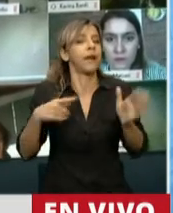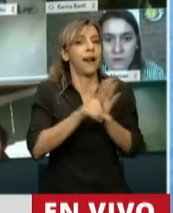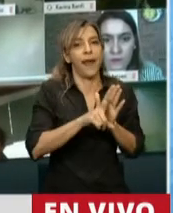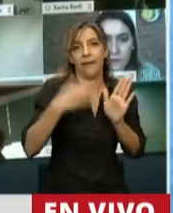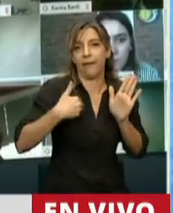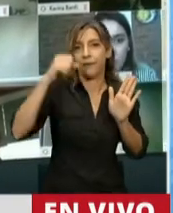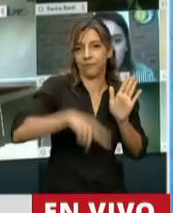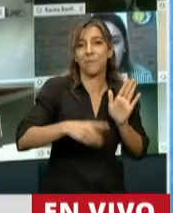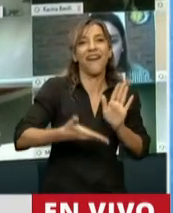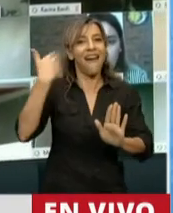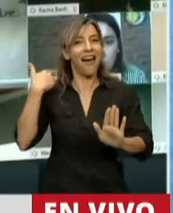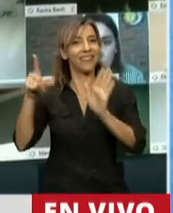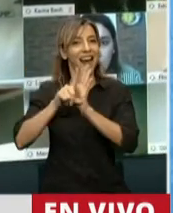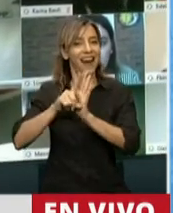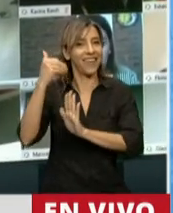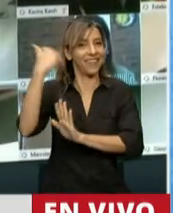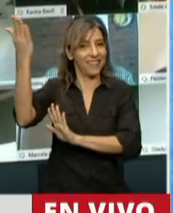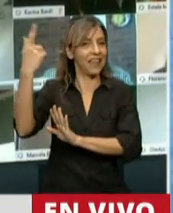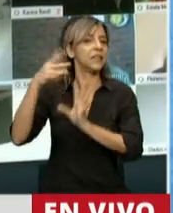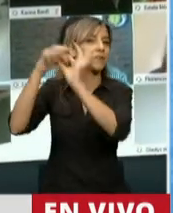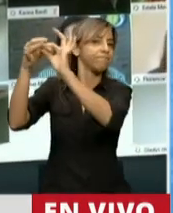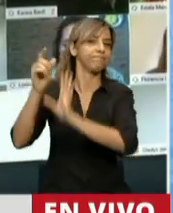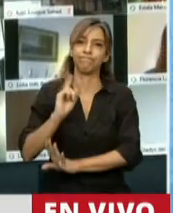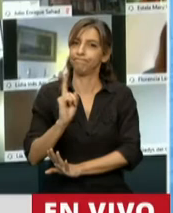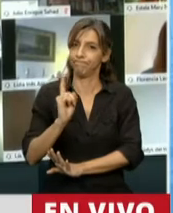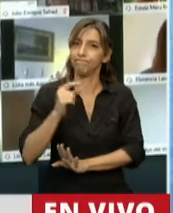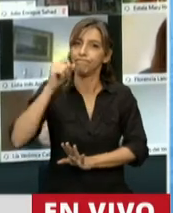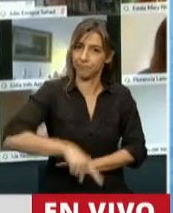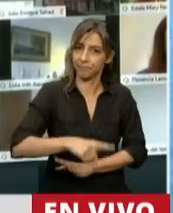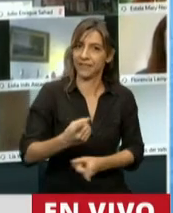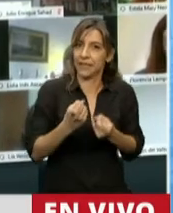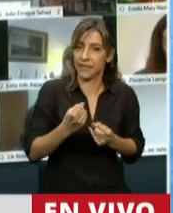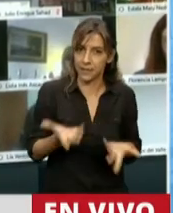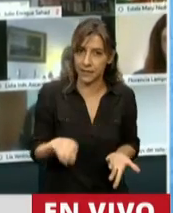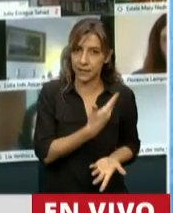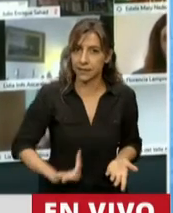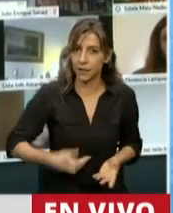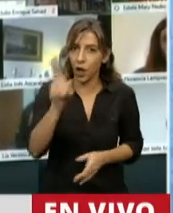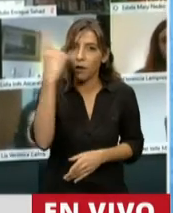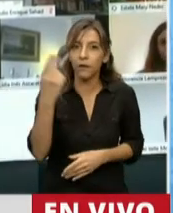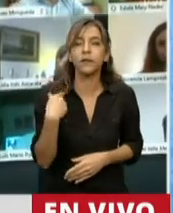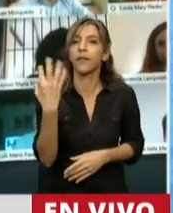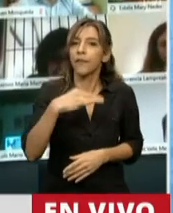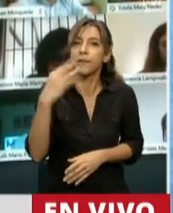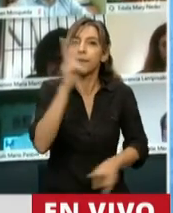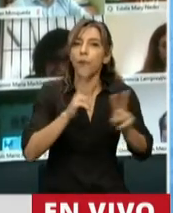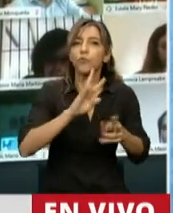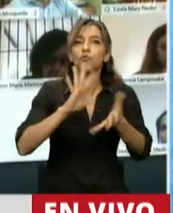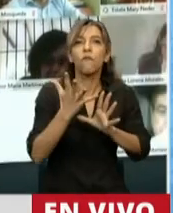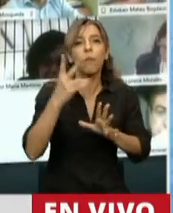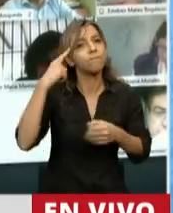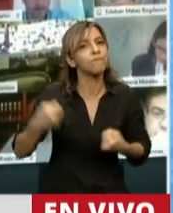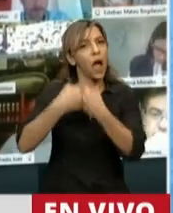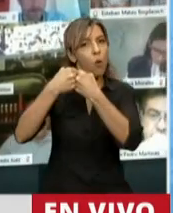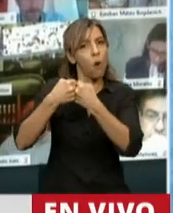ver con el principio de sostenibilidad, que es expresión de la responsabilidad del Gobierno Nacional en la búsqueda de alcanzar un acuerdo